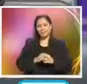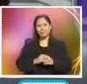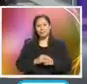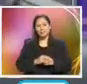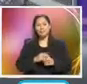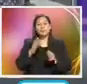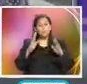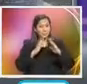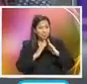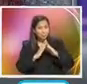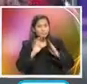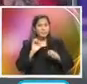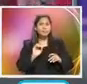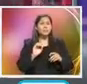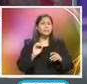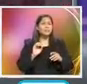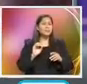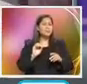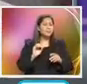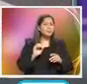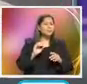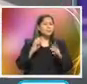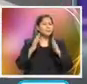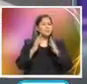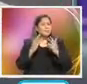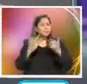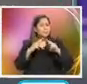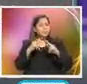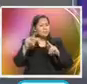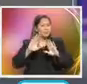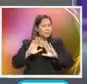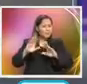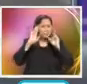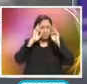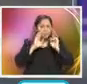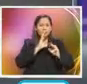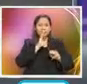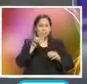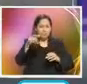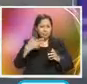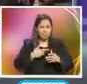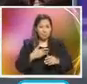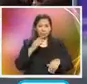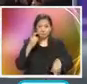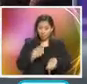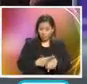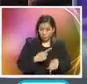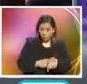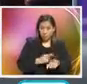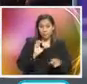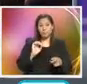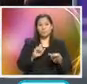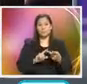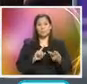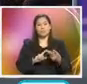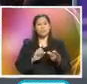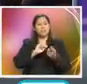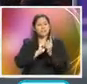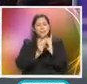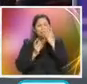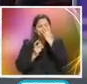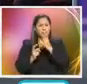está? ¿Está en casa o está en algún asilo? ¿Sí? ¿Está enfermo? ¿Sí? ¿O solamente está